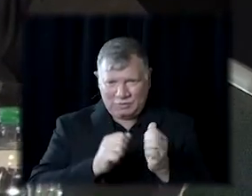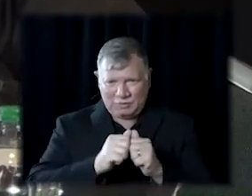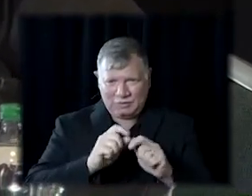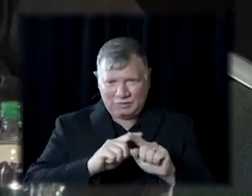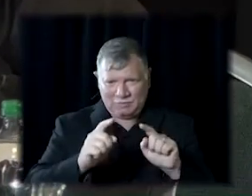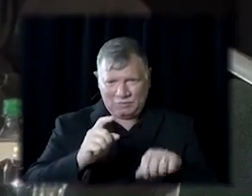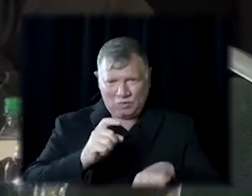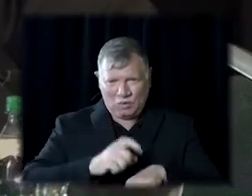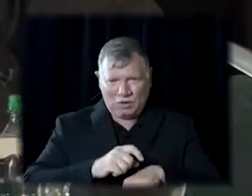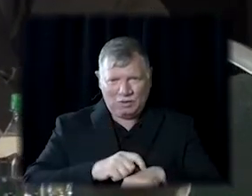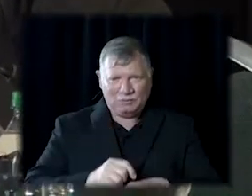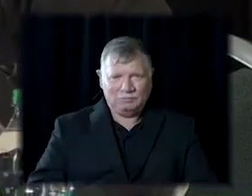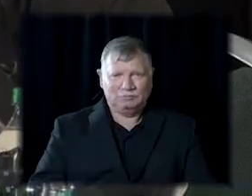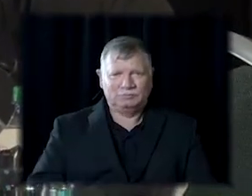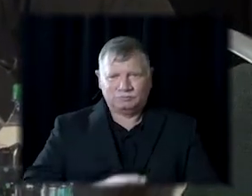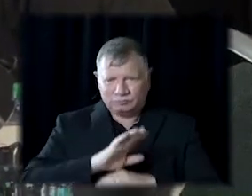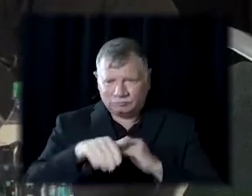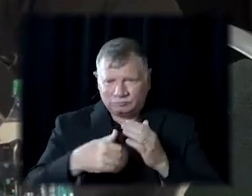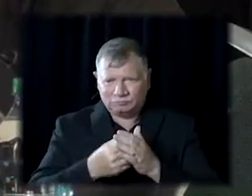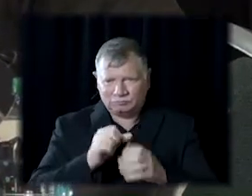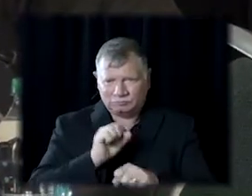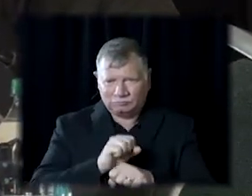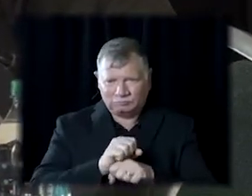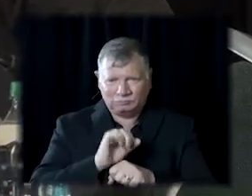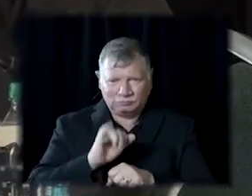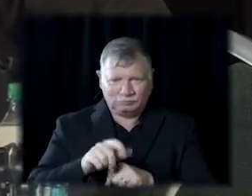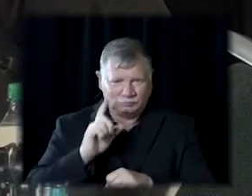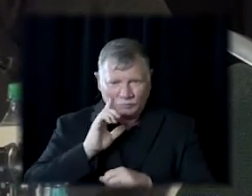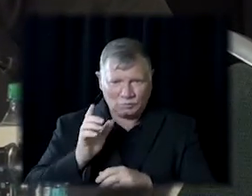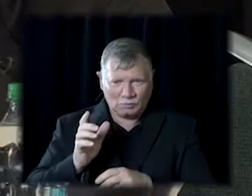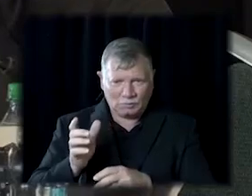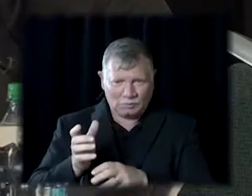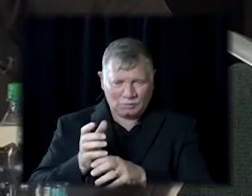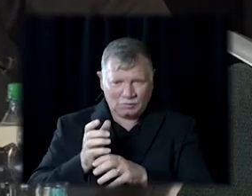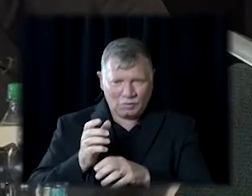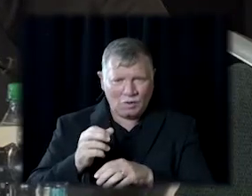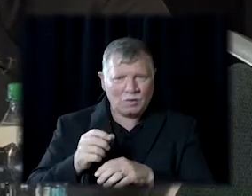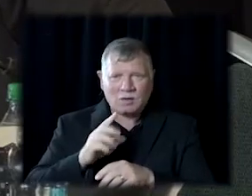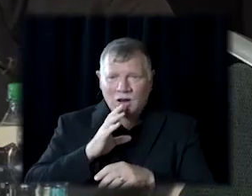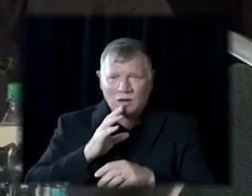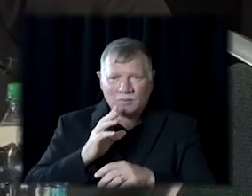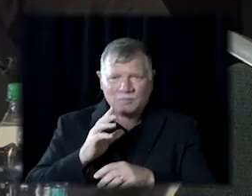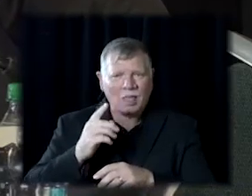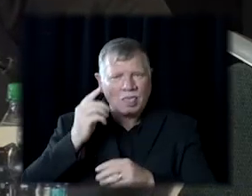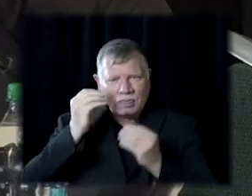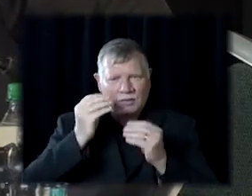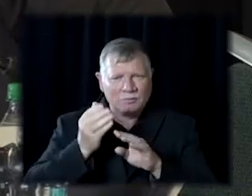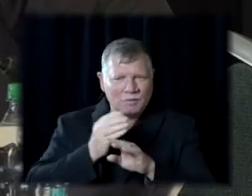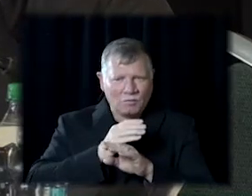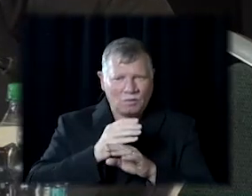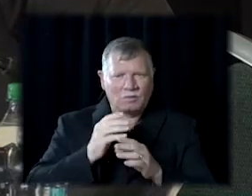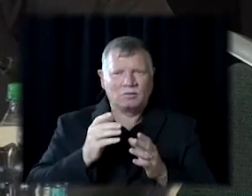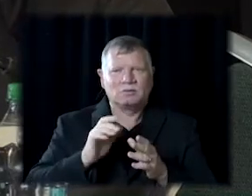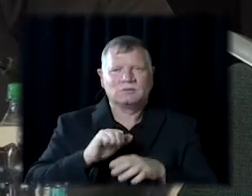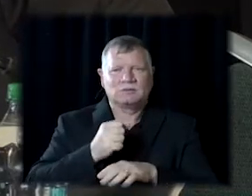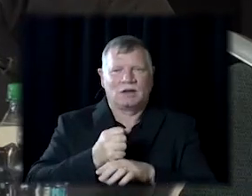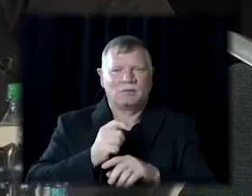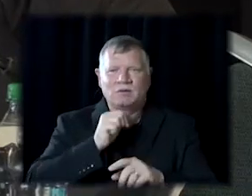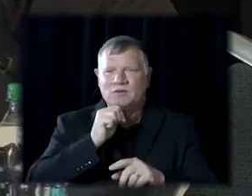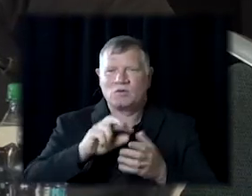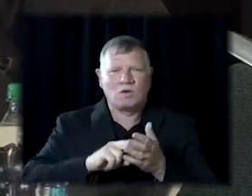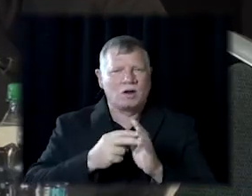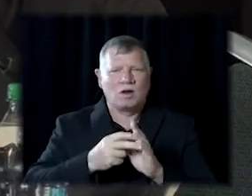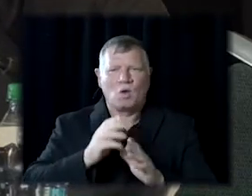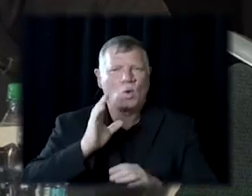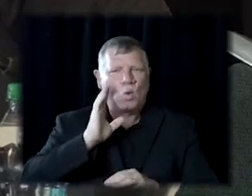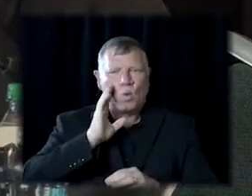ocasiones. Todos los empleados que ella se refirió estaban contemplados en el presupuesto establecido. No